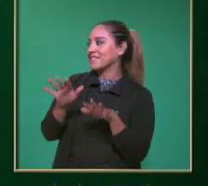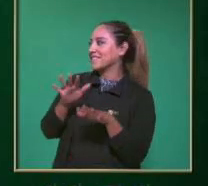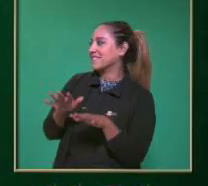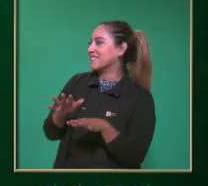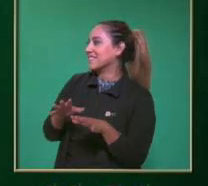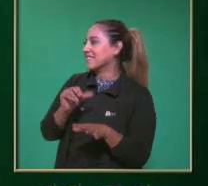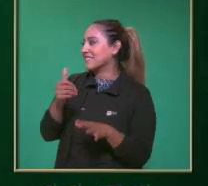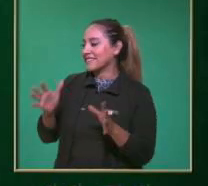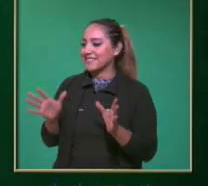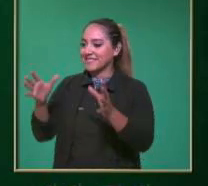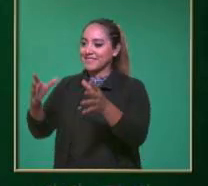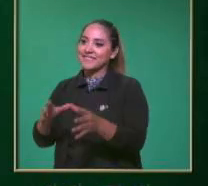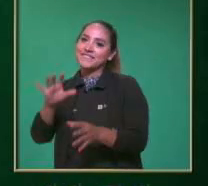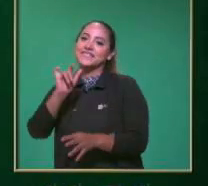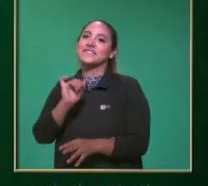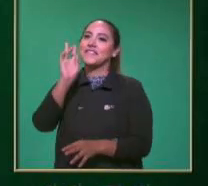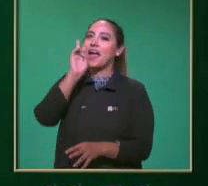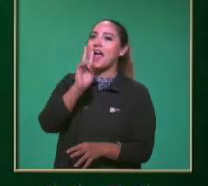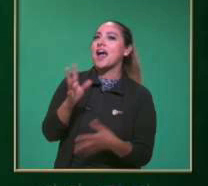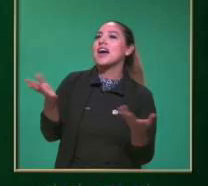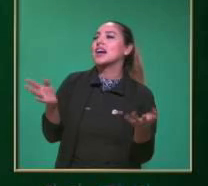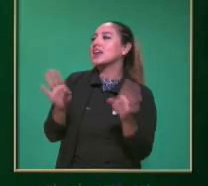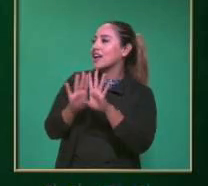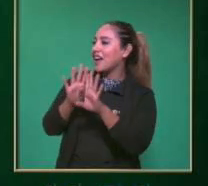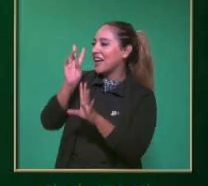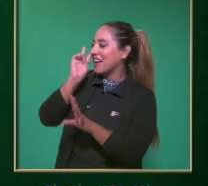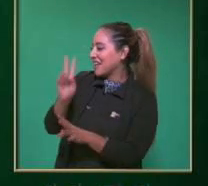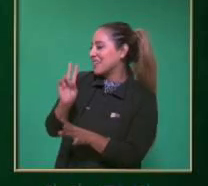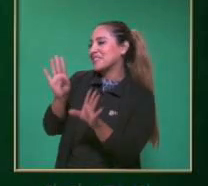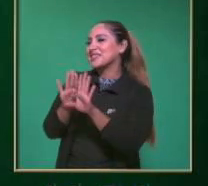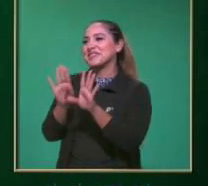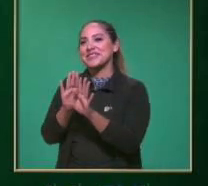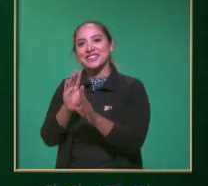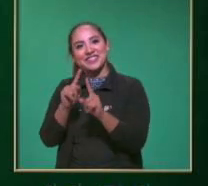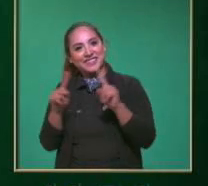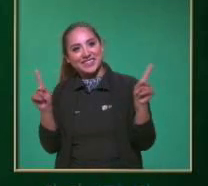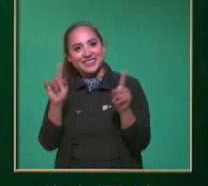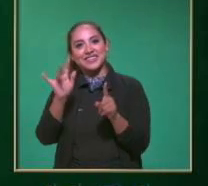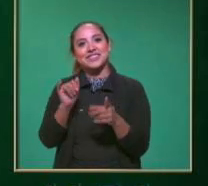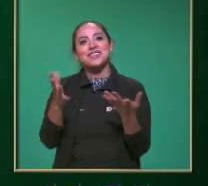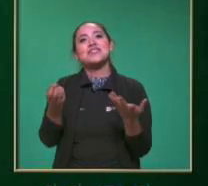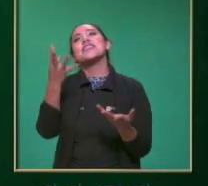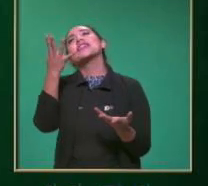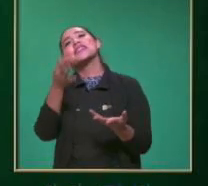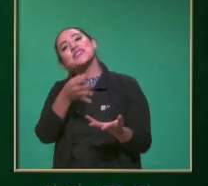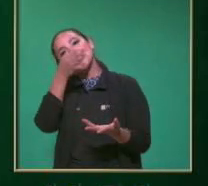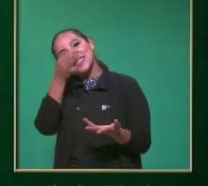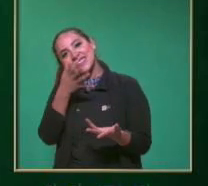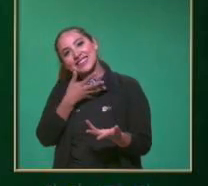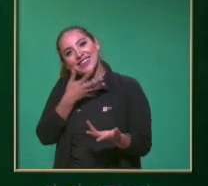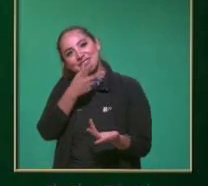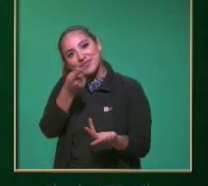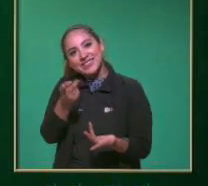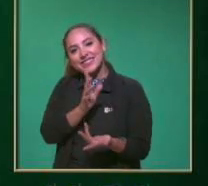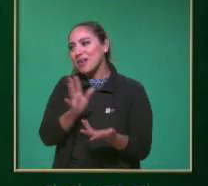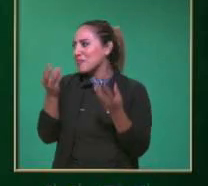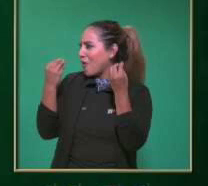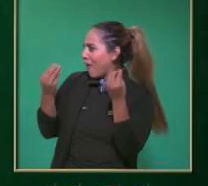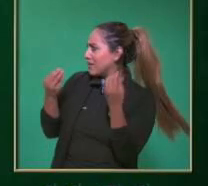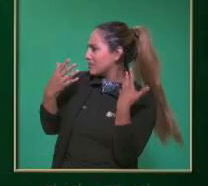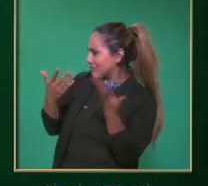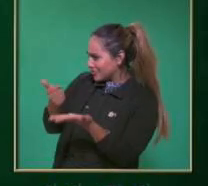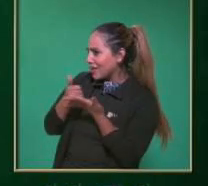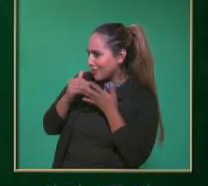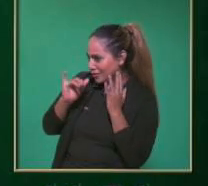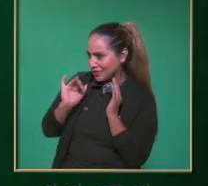son diferentes a las anteriores. ¿Ya identificaron que son diferentes? ¿Cuántas flores hay aquí? Ay, maestra, son muchas, niños, nos ayudan